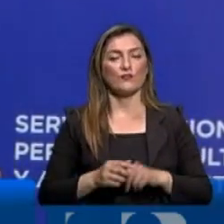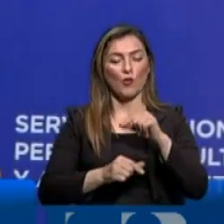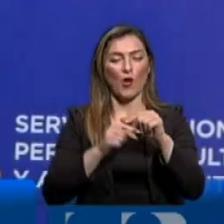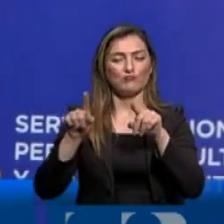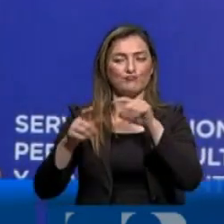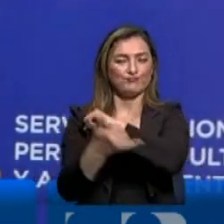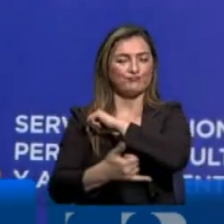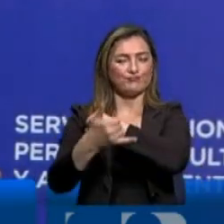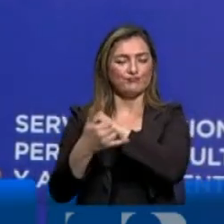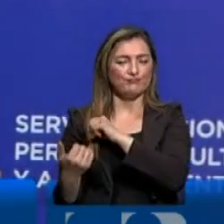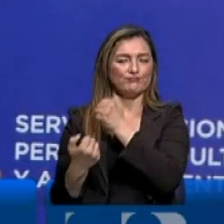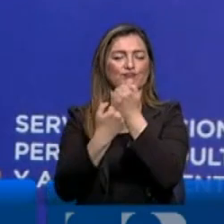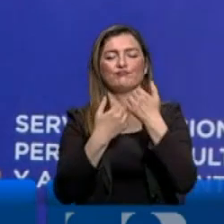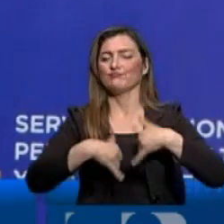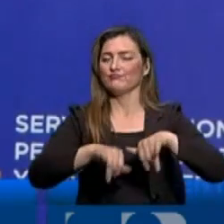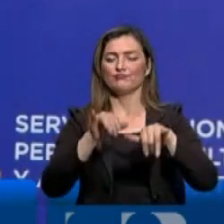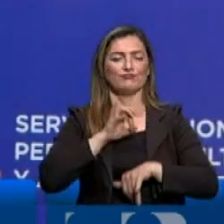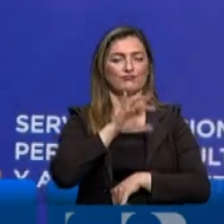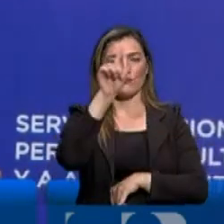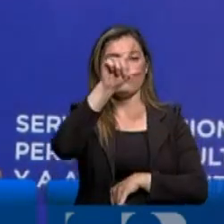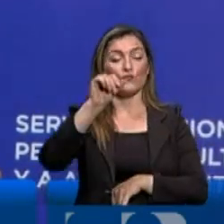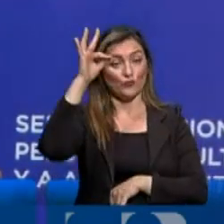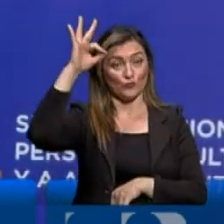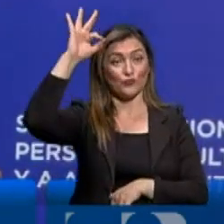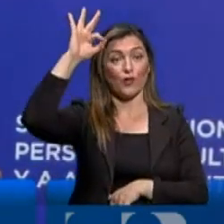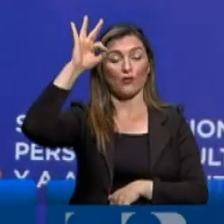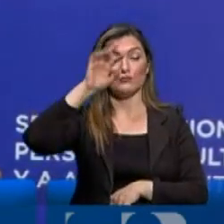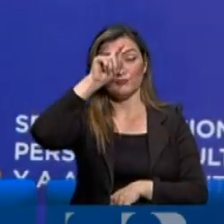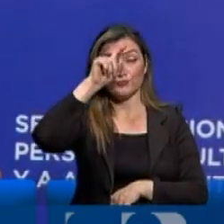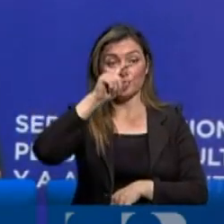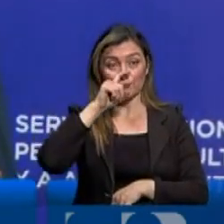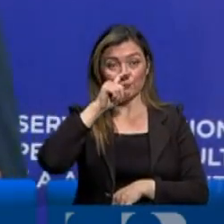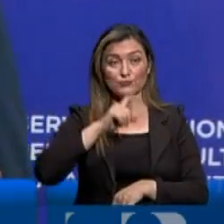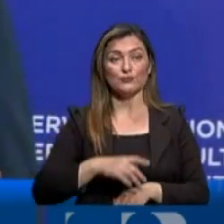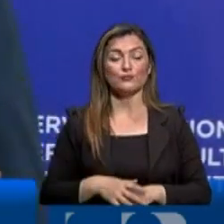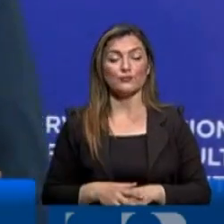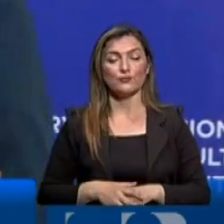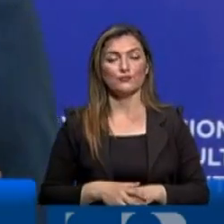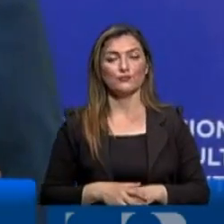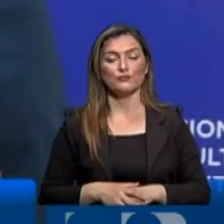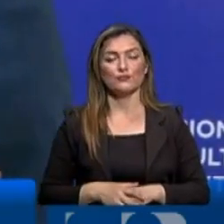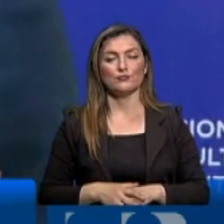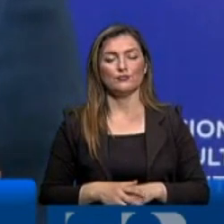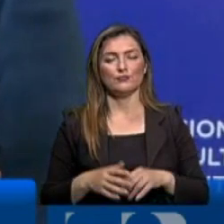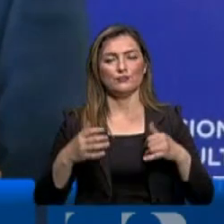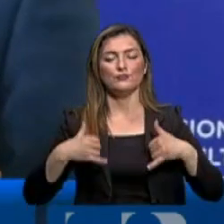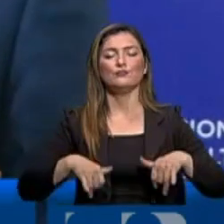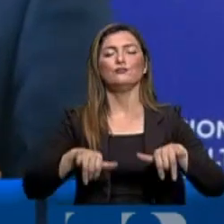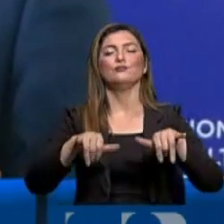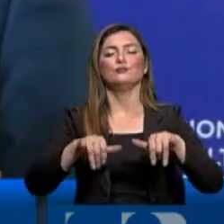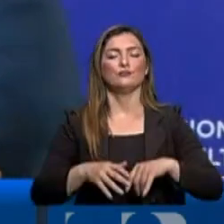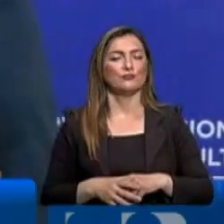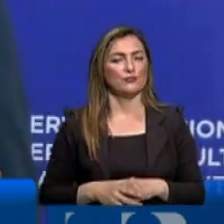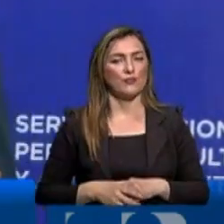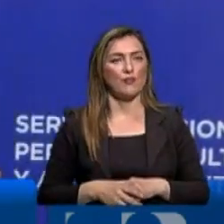algunos países como son Chile, Italia, Francia, Portugal, y de esta manera contribuir a que